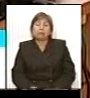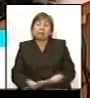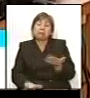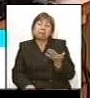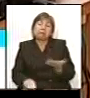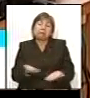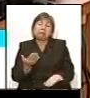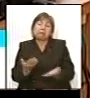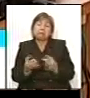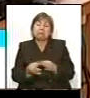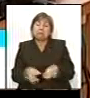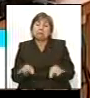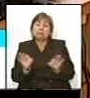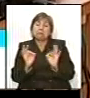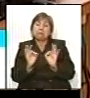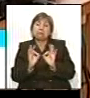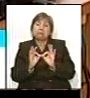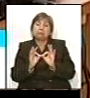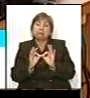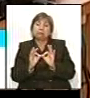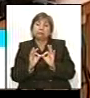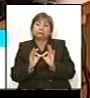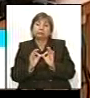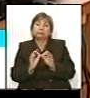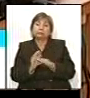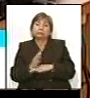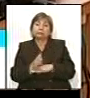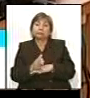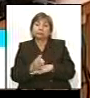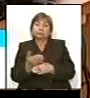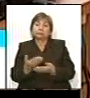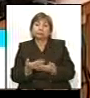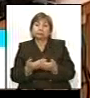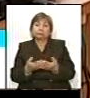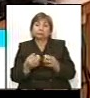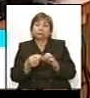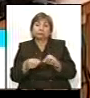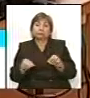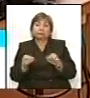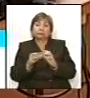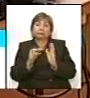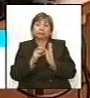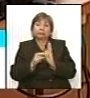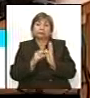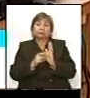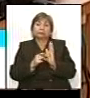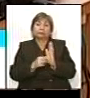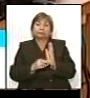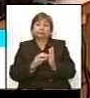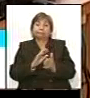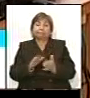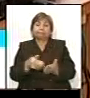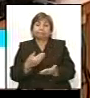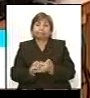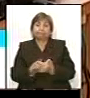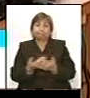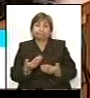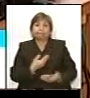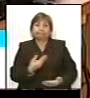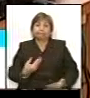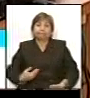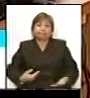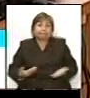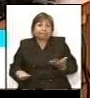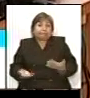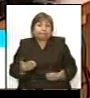sería importante de que la intervención en estos proyectos sea más notorio también de todos los estamentos del Estado, ¿no? Porque si